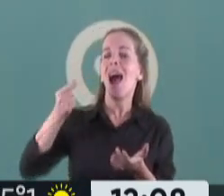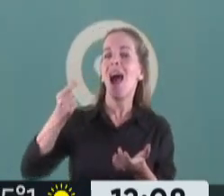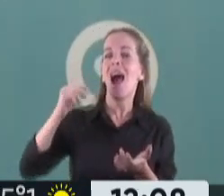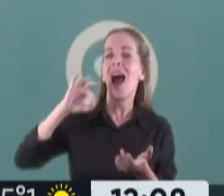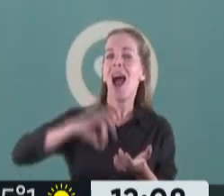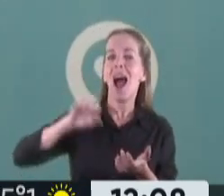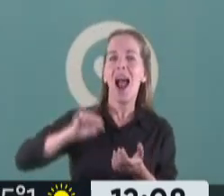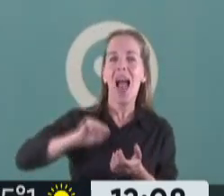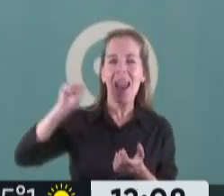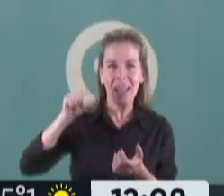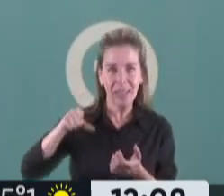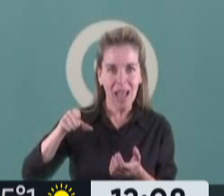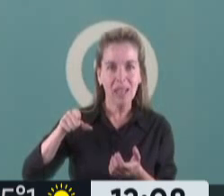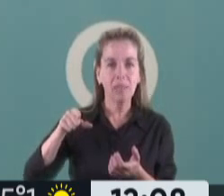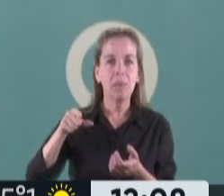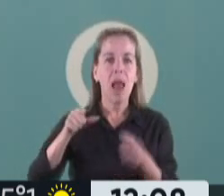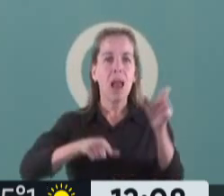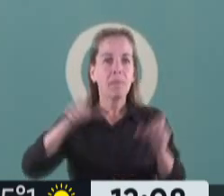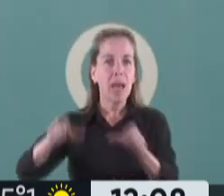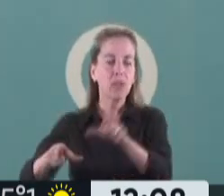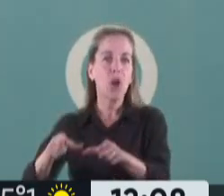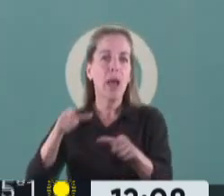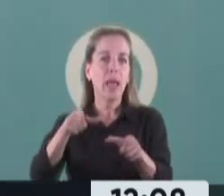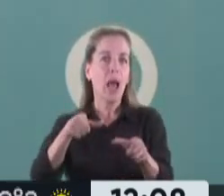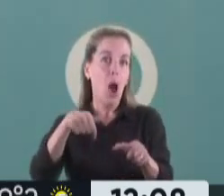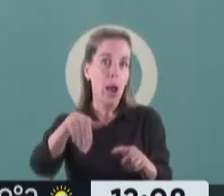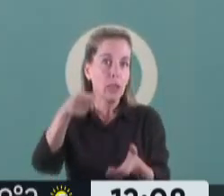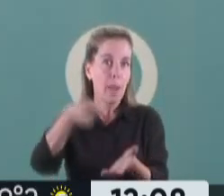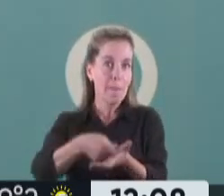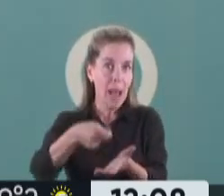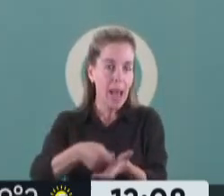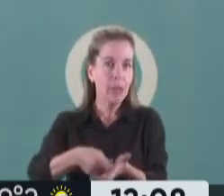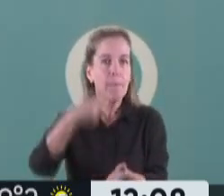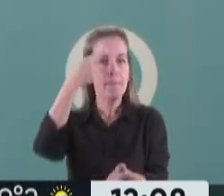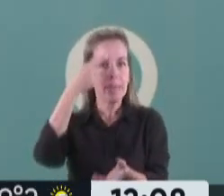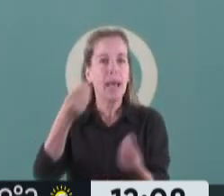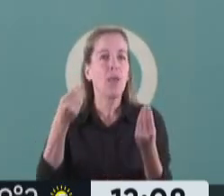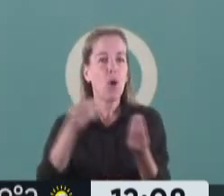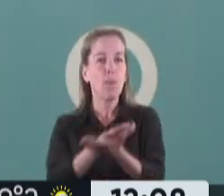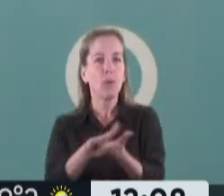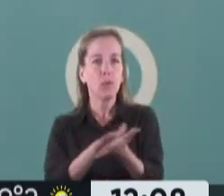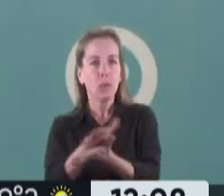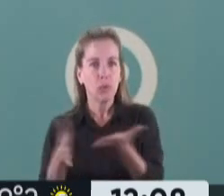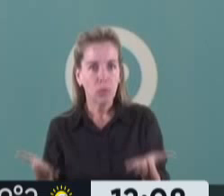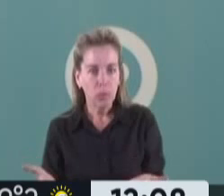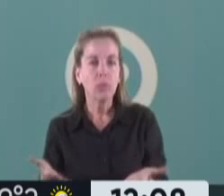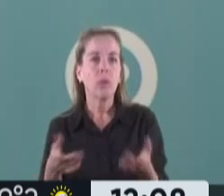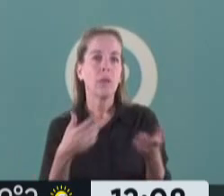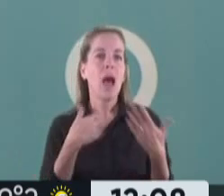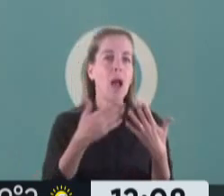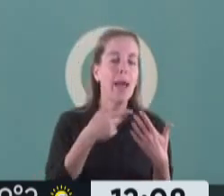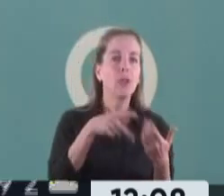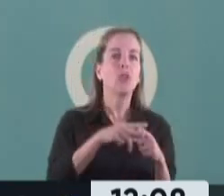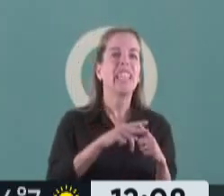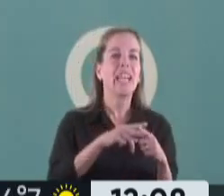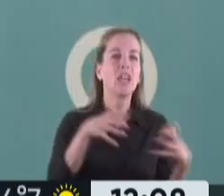que están alcanzados por ese impuesto en los próximos, que lo están viendo los técnicos del Ministerio de Economía junto